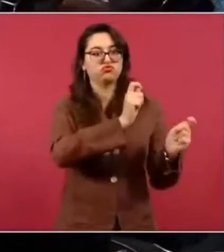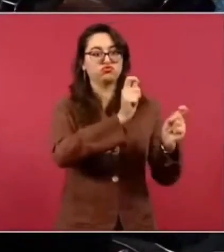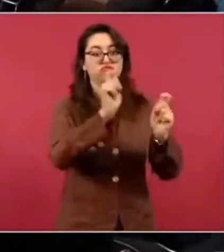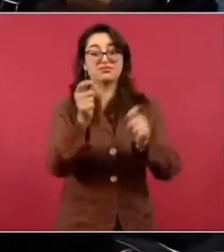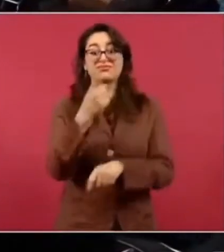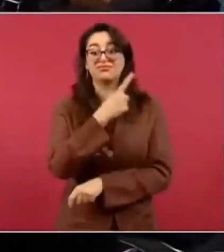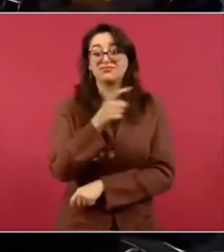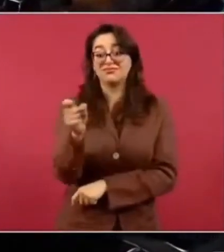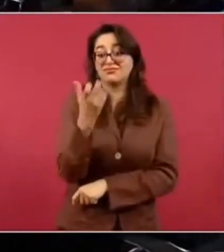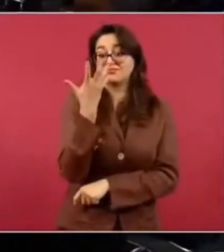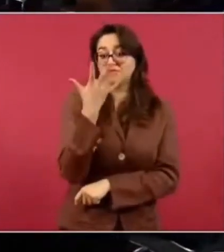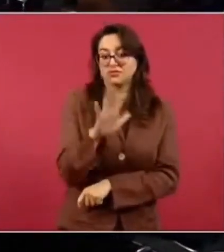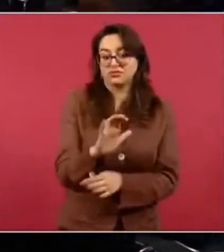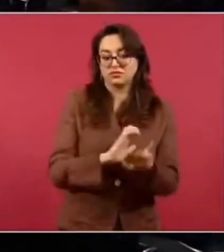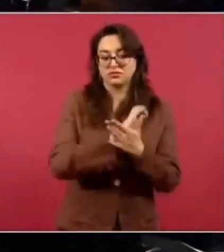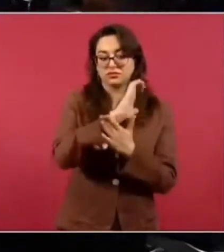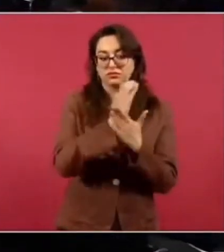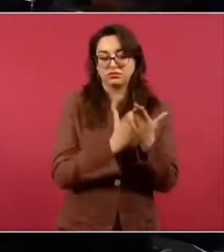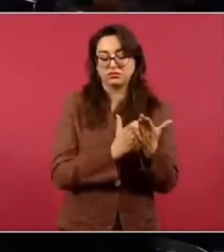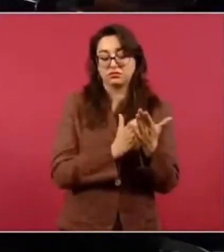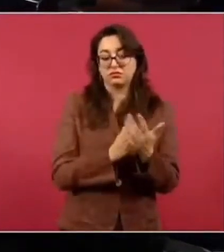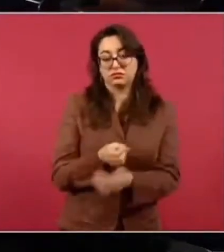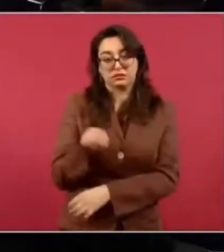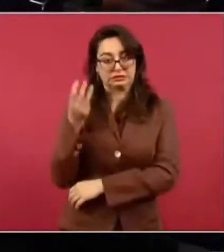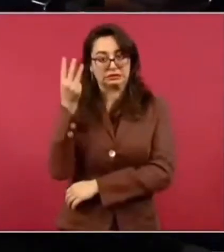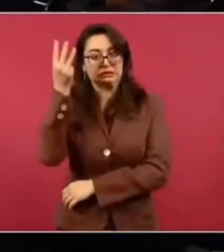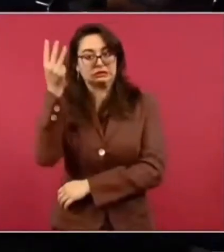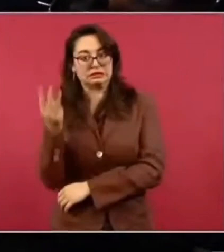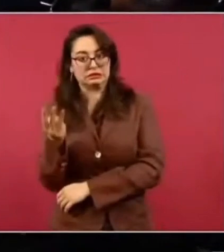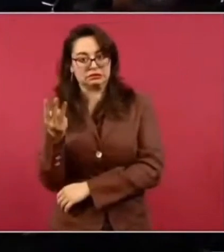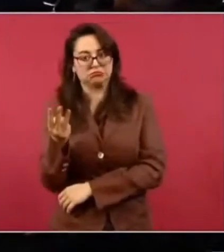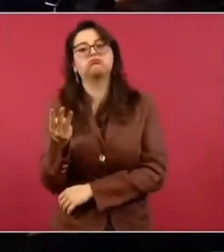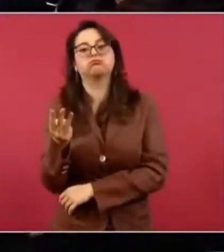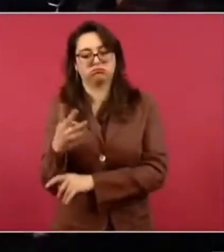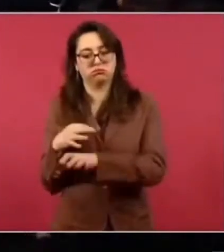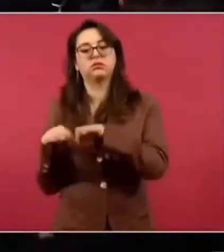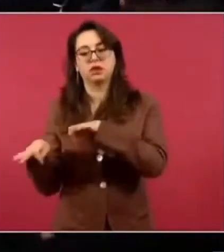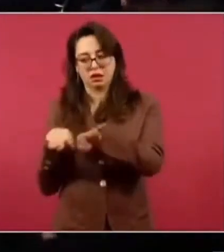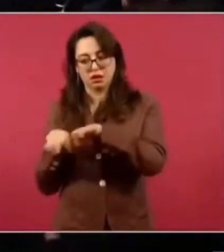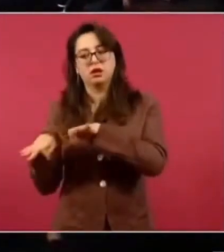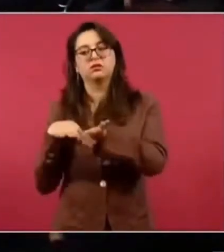3 campos de los 110 que entregaron